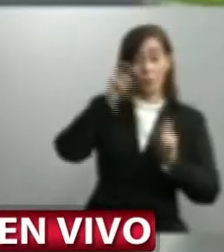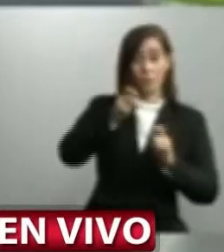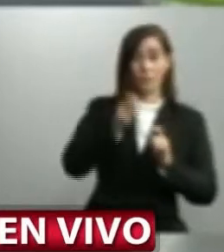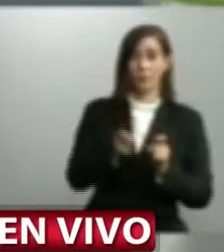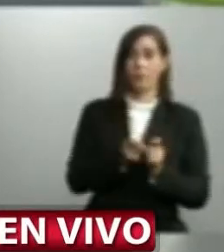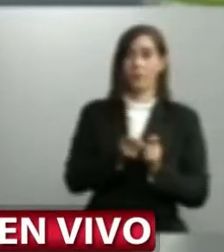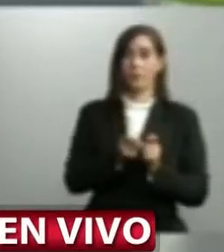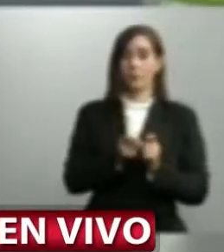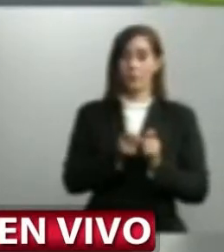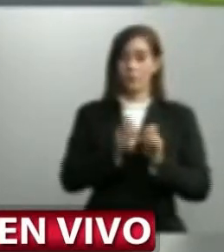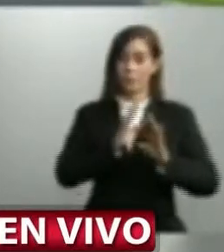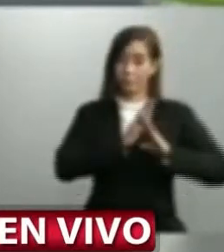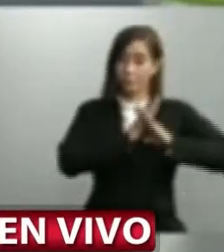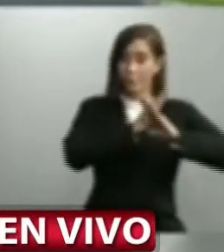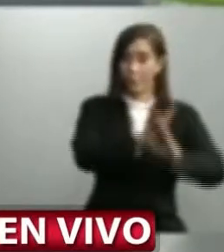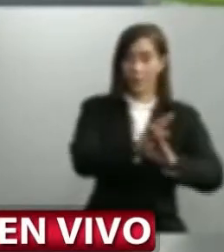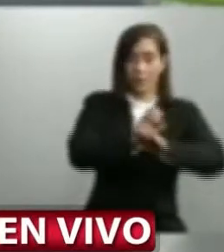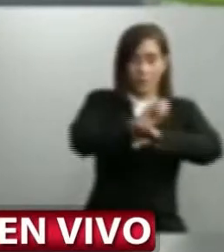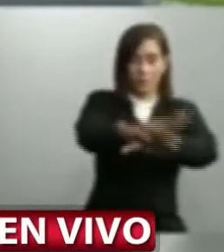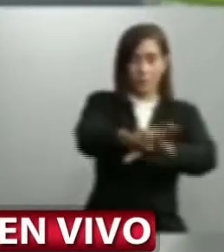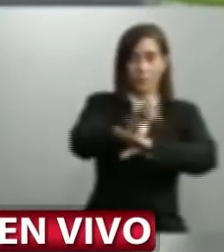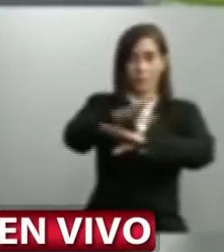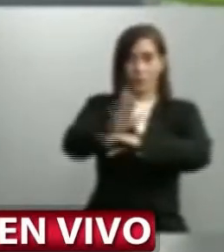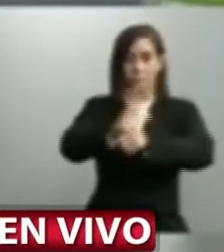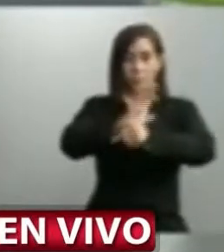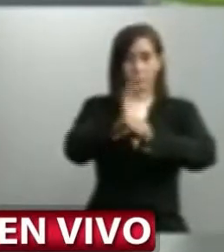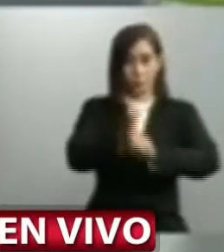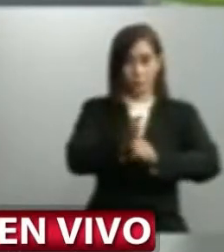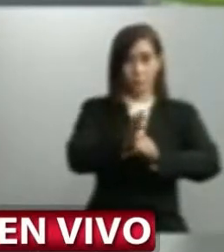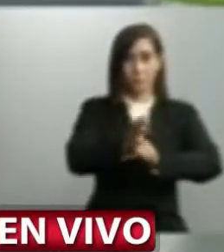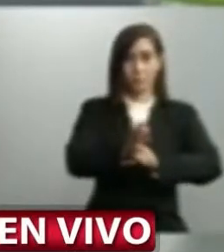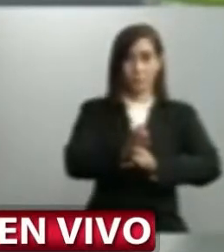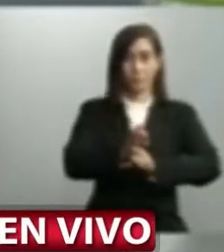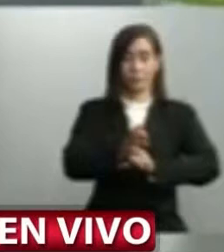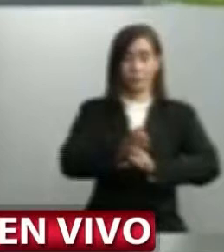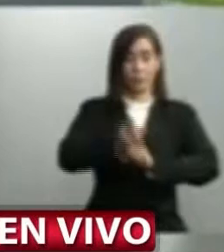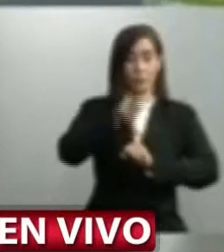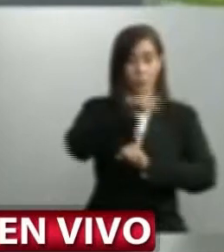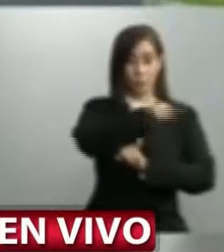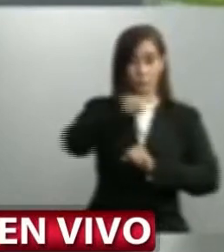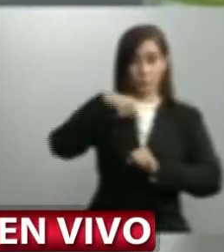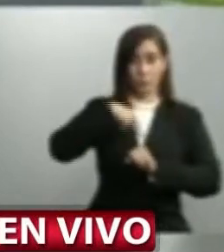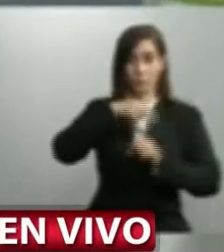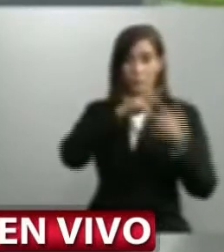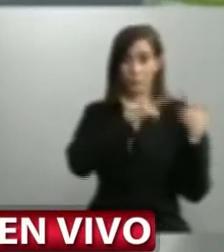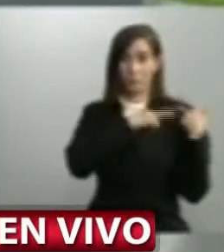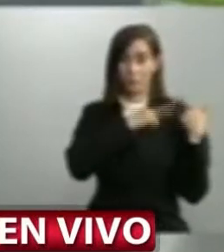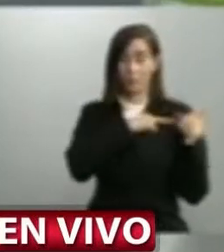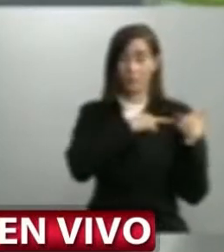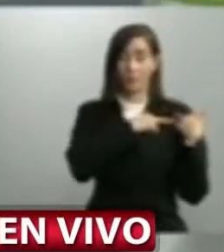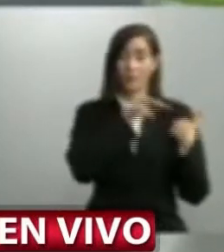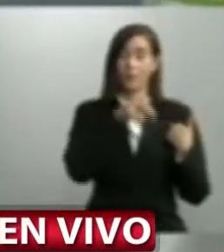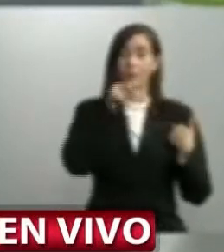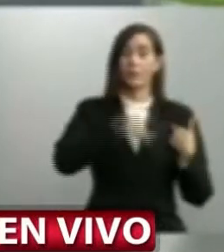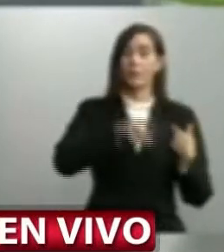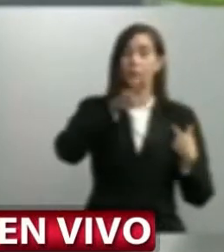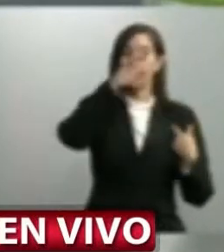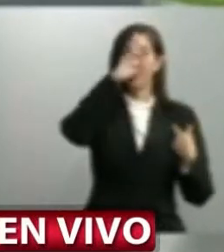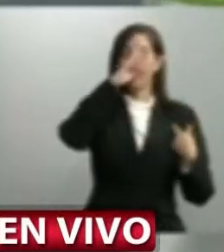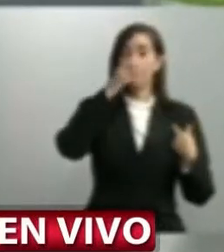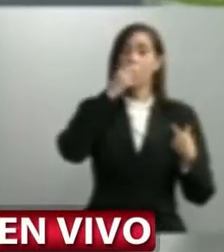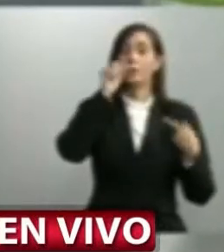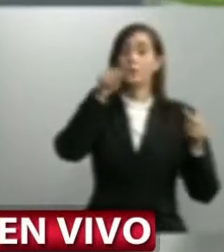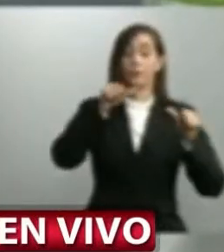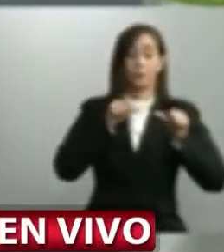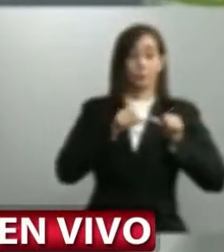la transmisión colectiva del virus, de manera pues que la República Dominicana pueda